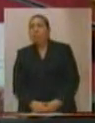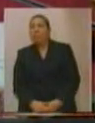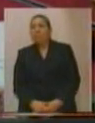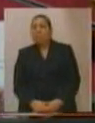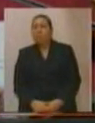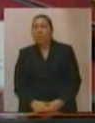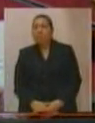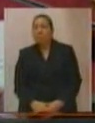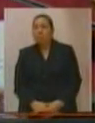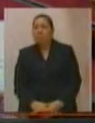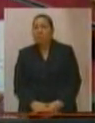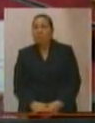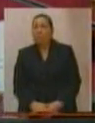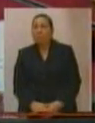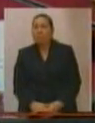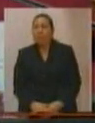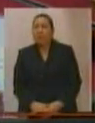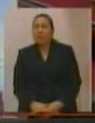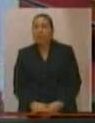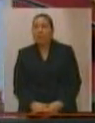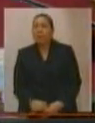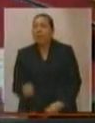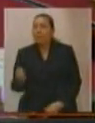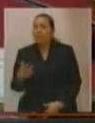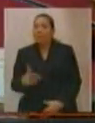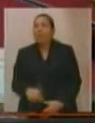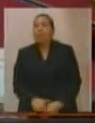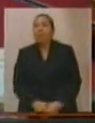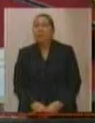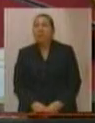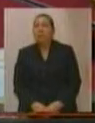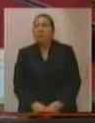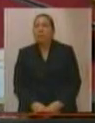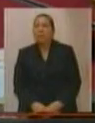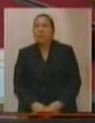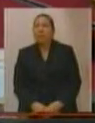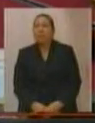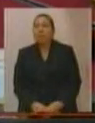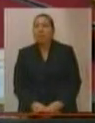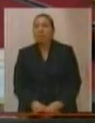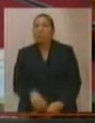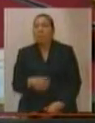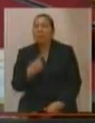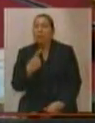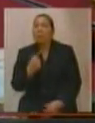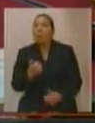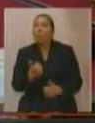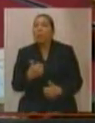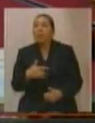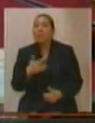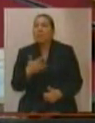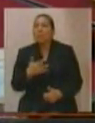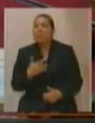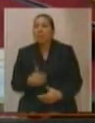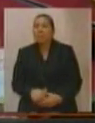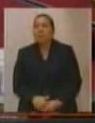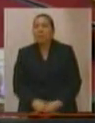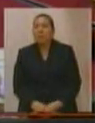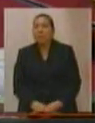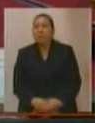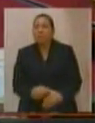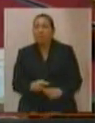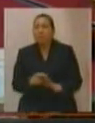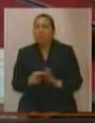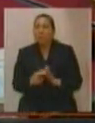parte de un patrimonio a terceros. Entonces, quisiera que se nos pudiera precisar cuál es el sentido, la vocación de